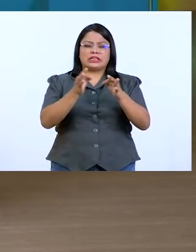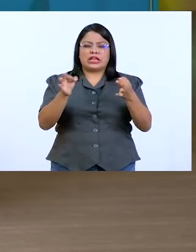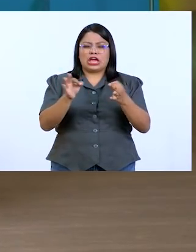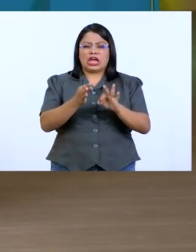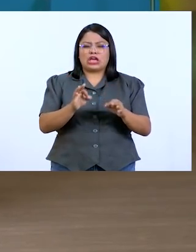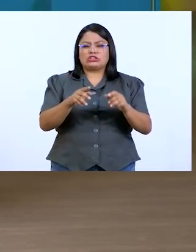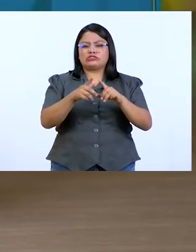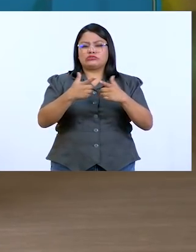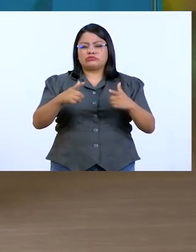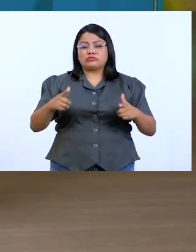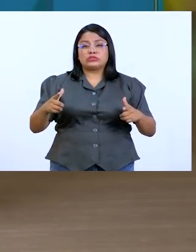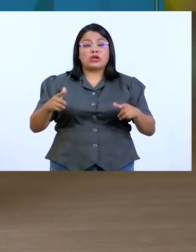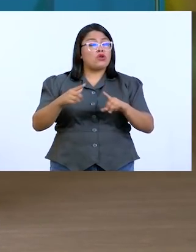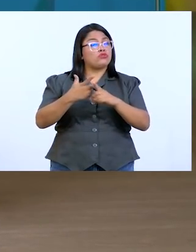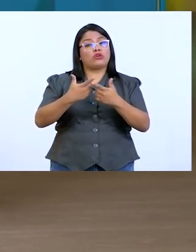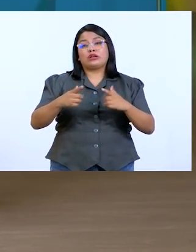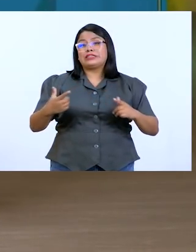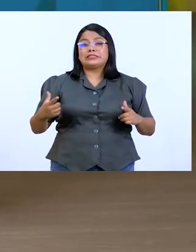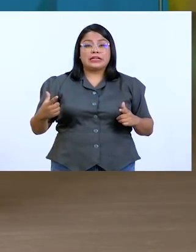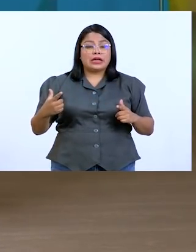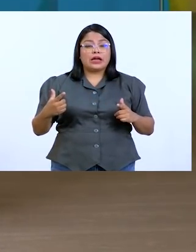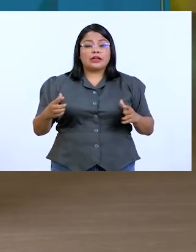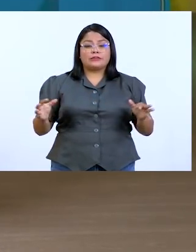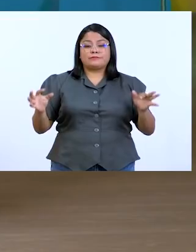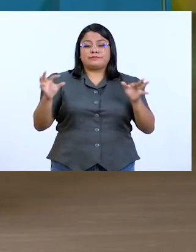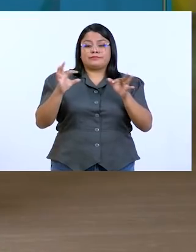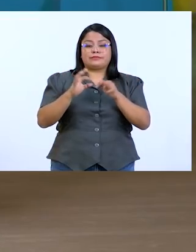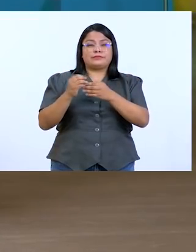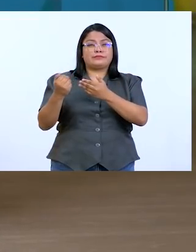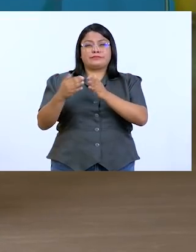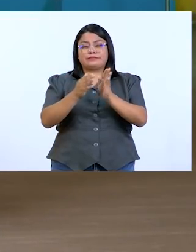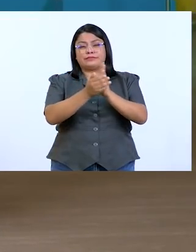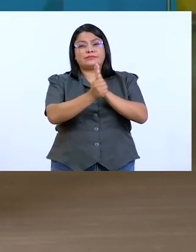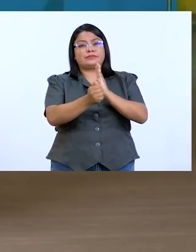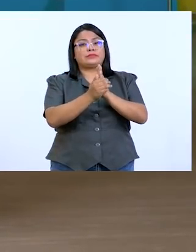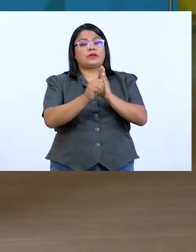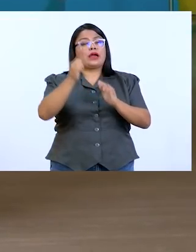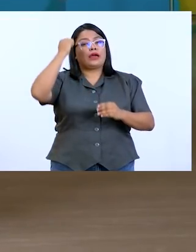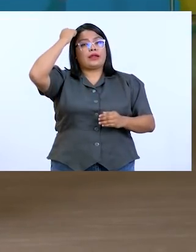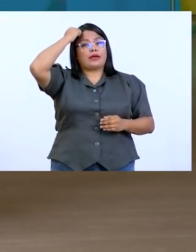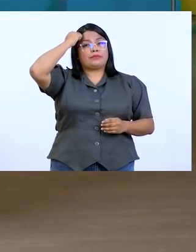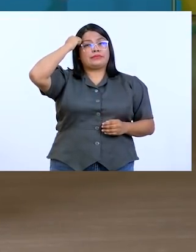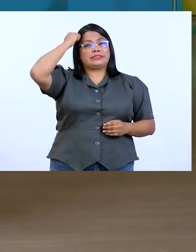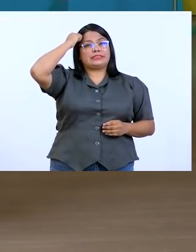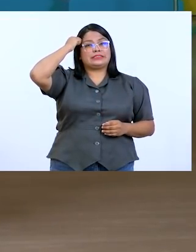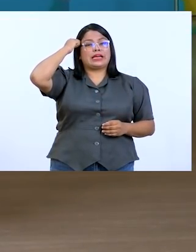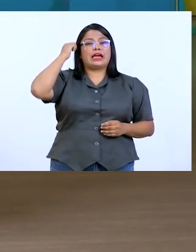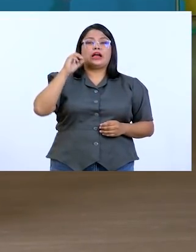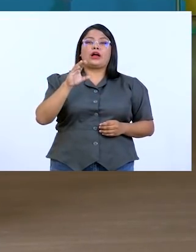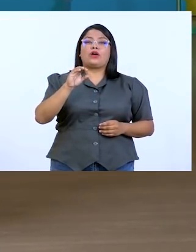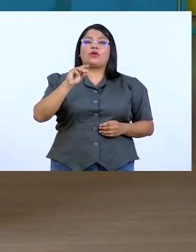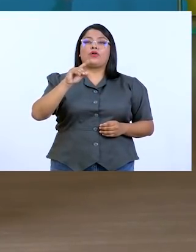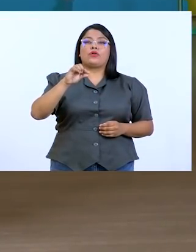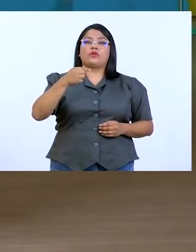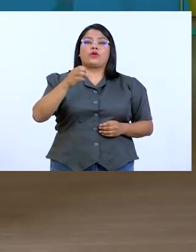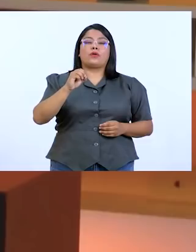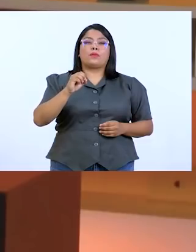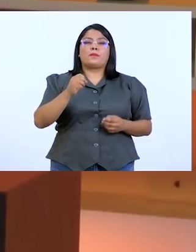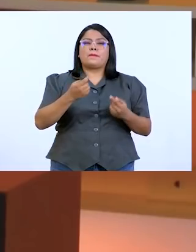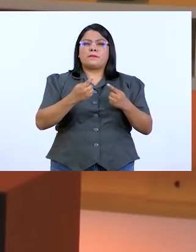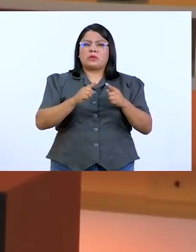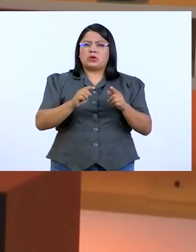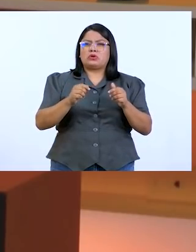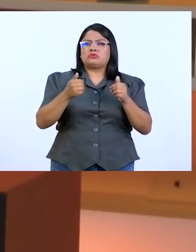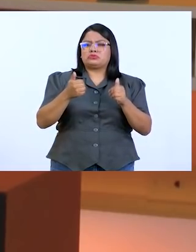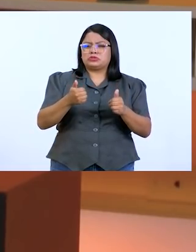de textos literarios como no literarios, que articulan diferentes habilidades para el aprendizaje del código,